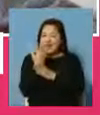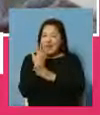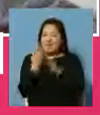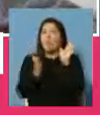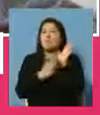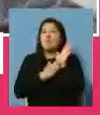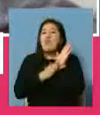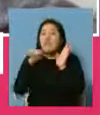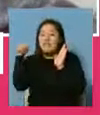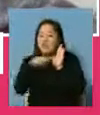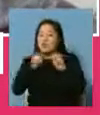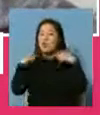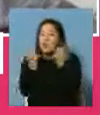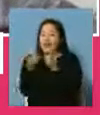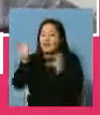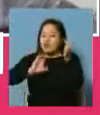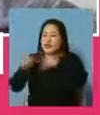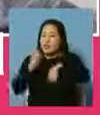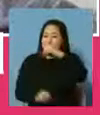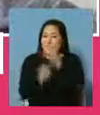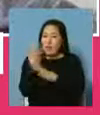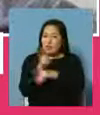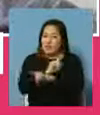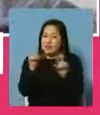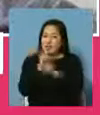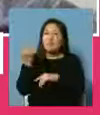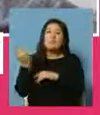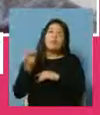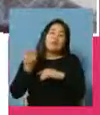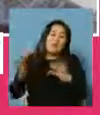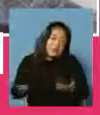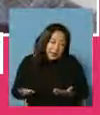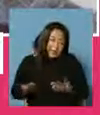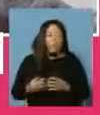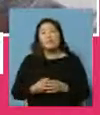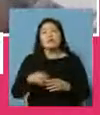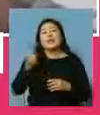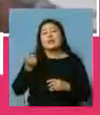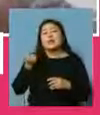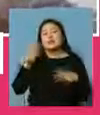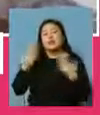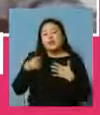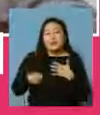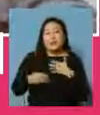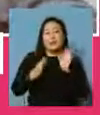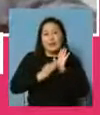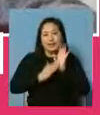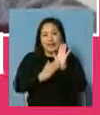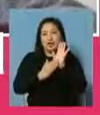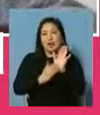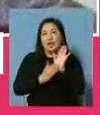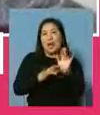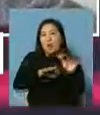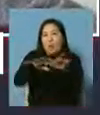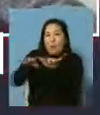evidencia real de que esto haya sido creado en un laboratorio intencionalmente. En general las teorías conspirativas